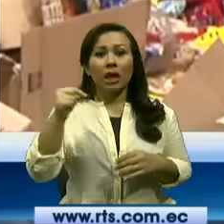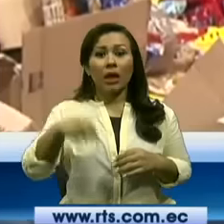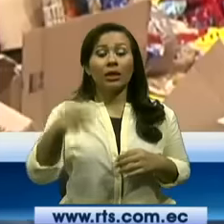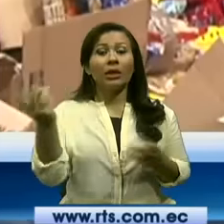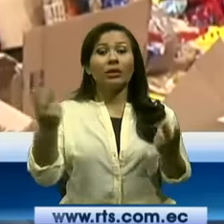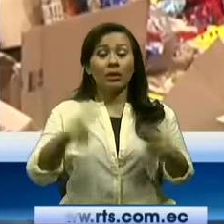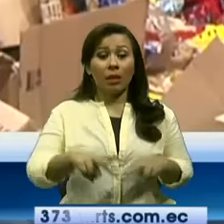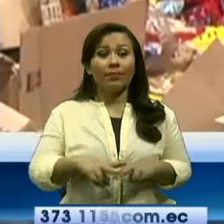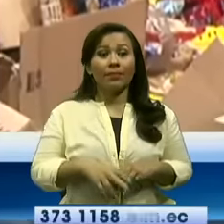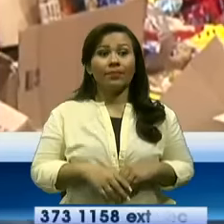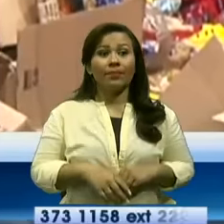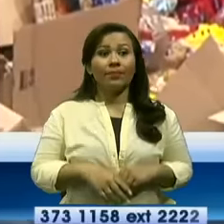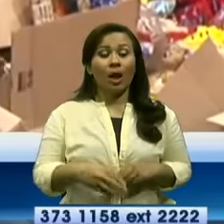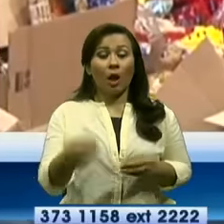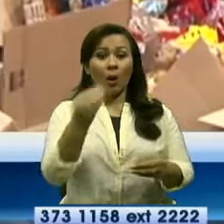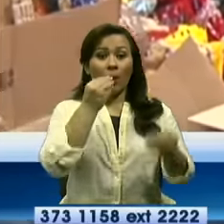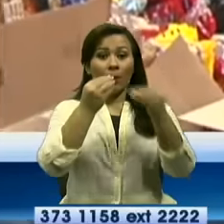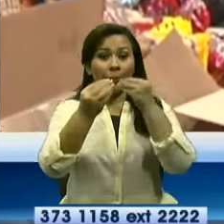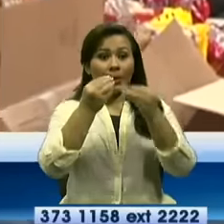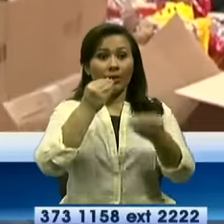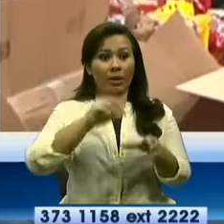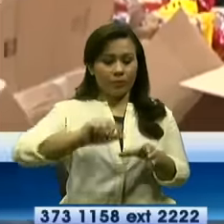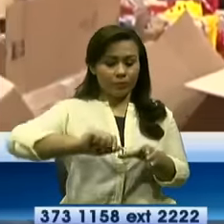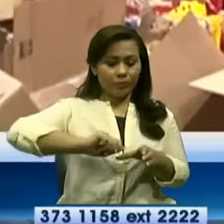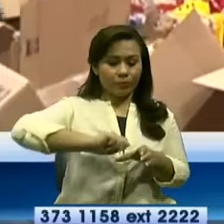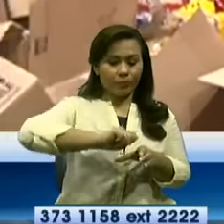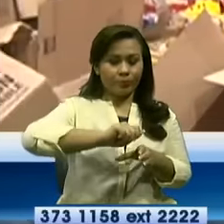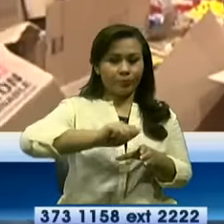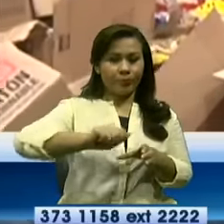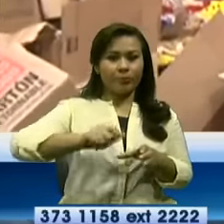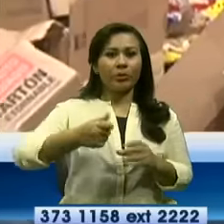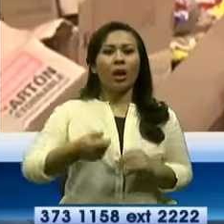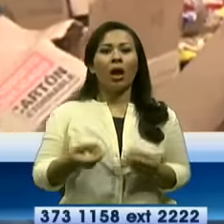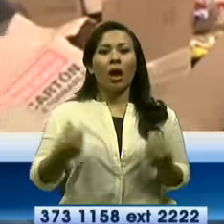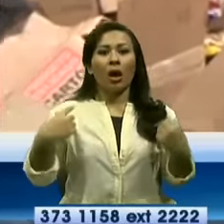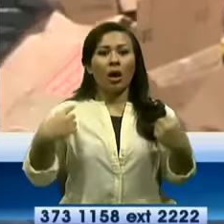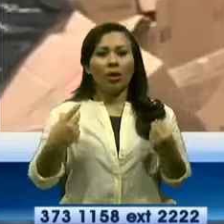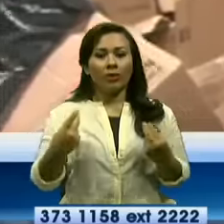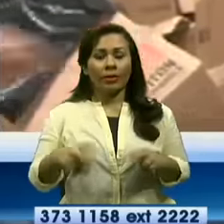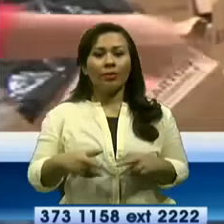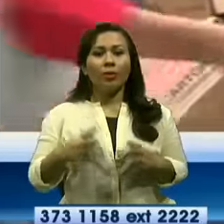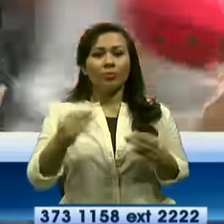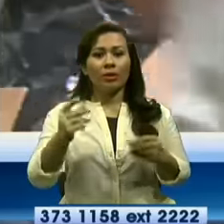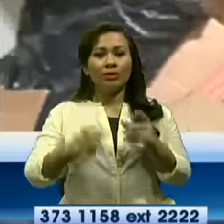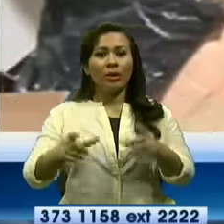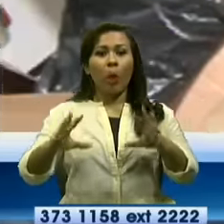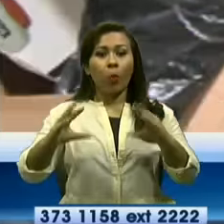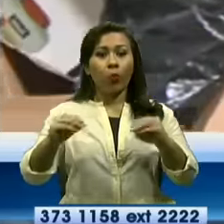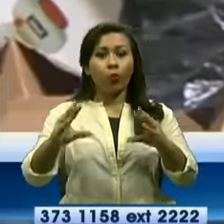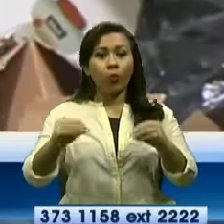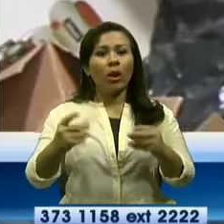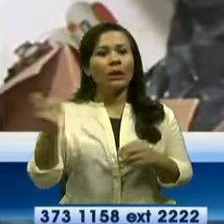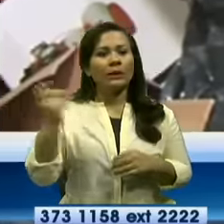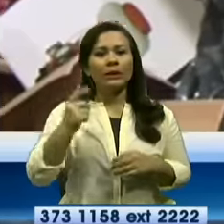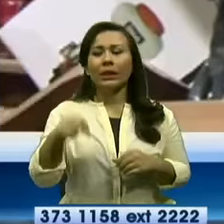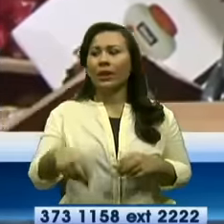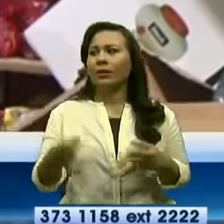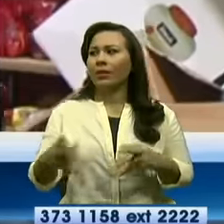También necesitamos lo que es alimentos, también necesitamos lo que es ahorita al mismo tiempo, ropa, porque hay personas que están, colchones, tantas cosas que se